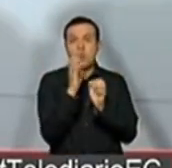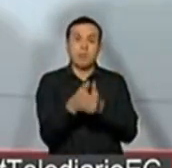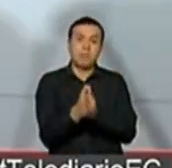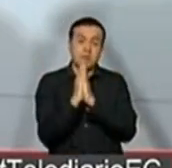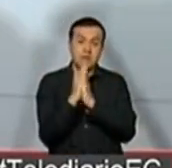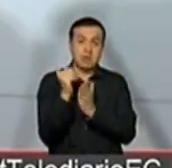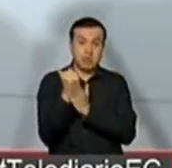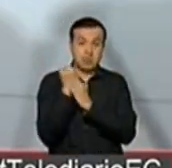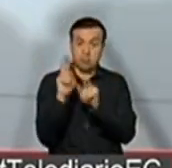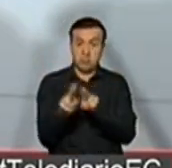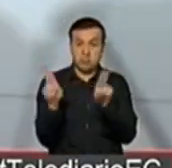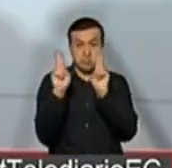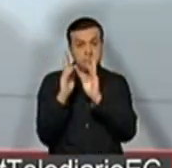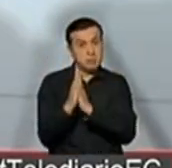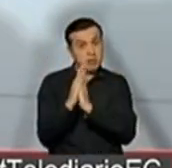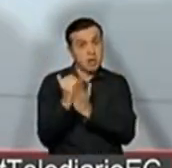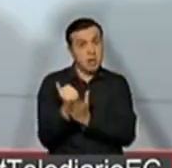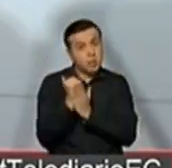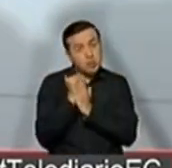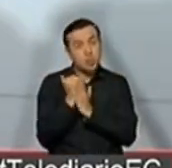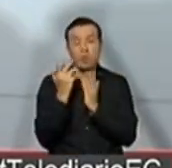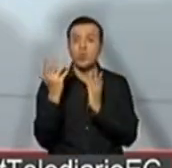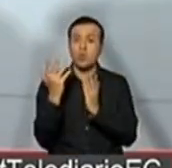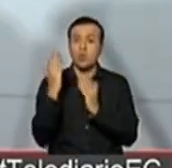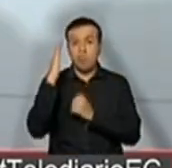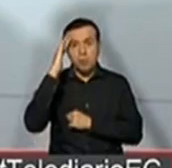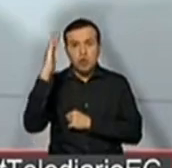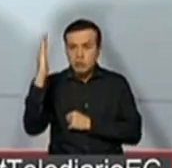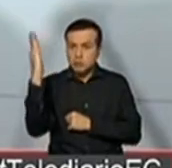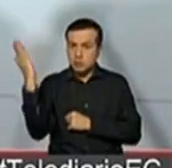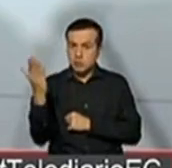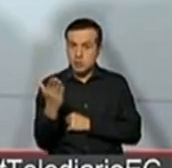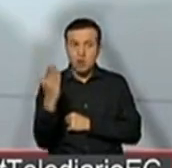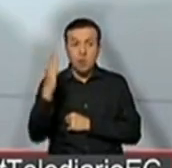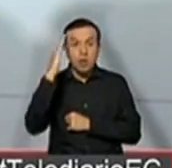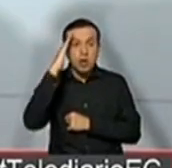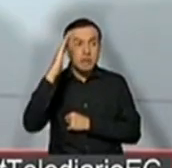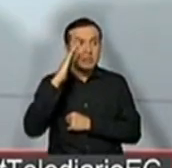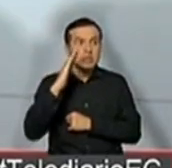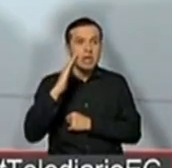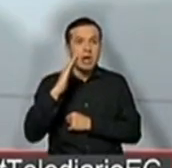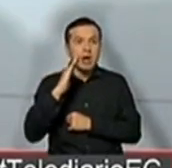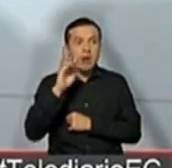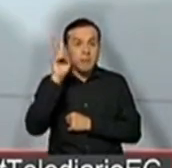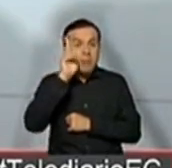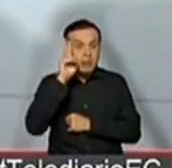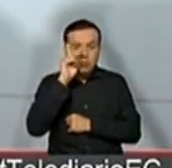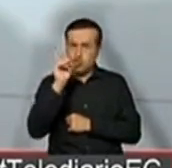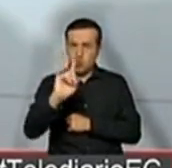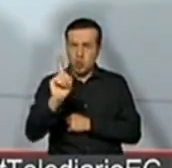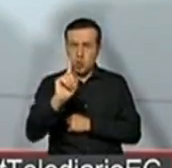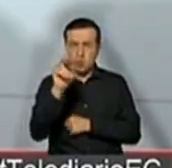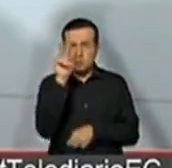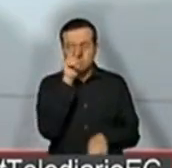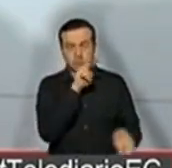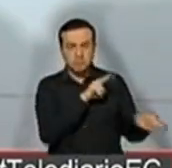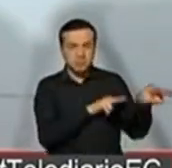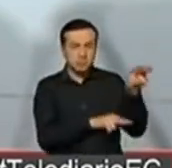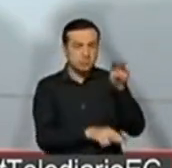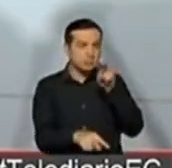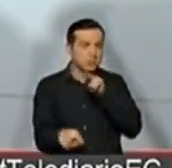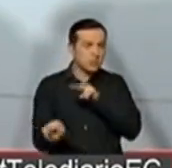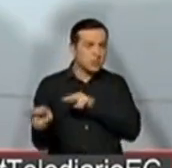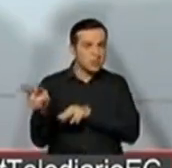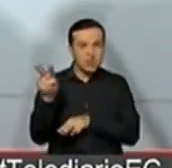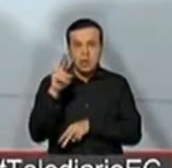las mismas Naciones Unidas, que manden una policía que no esté contaminada y que revise cada cargamento que salga